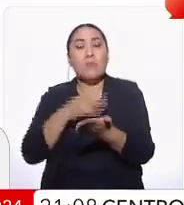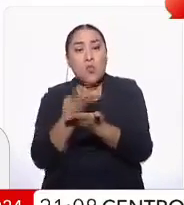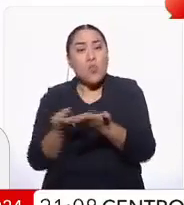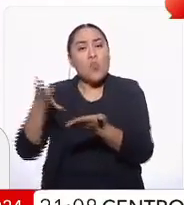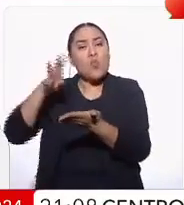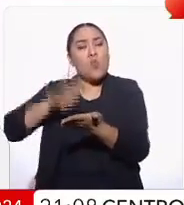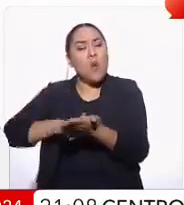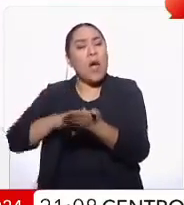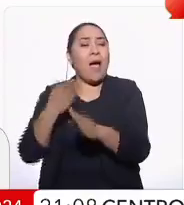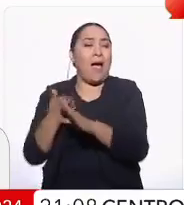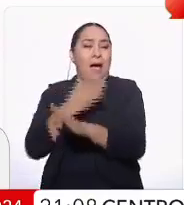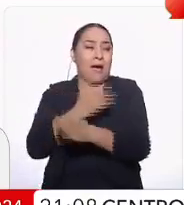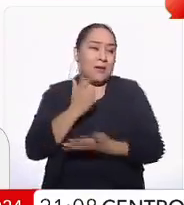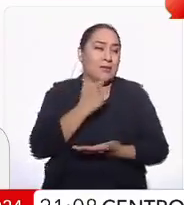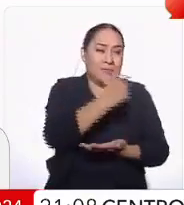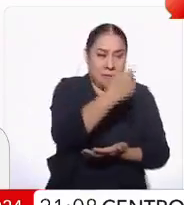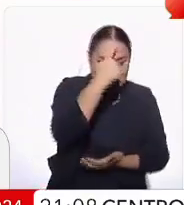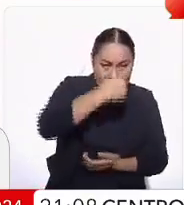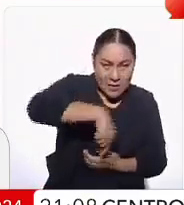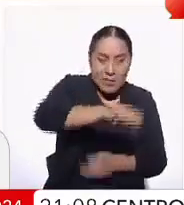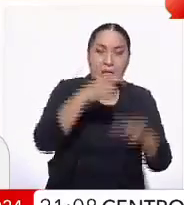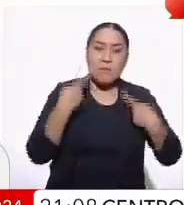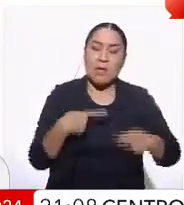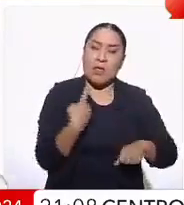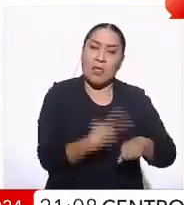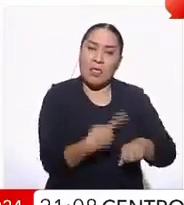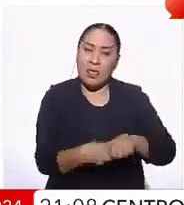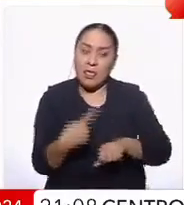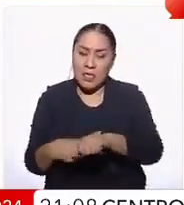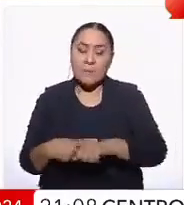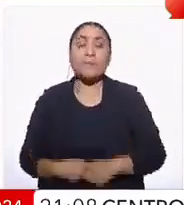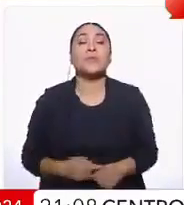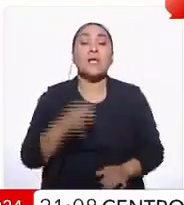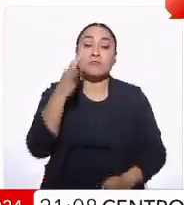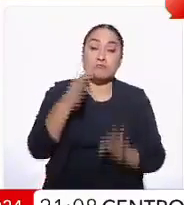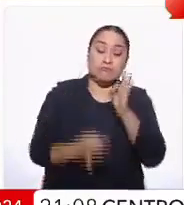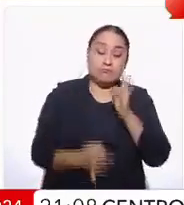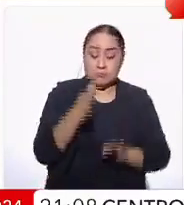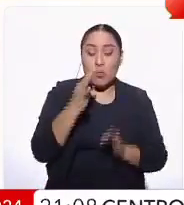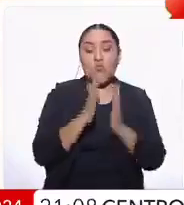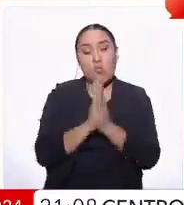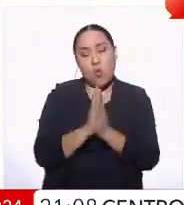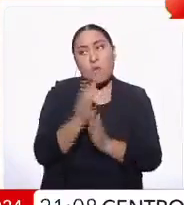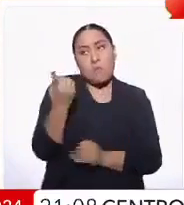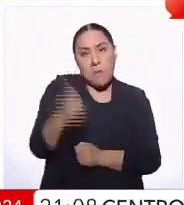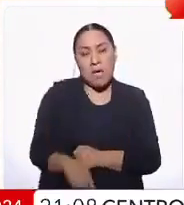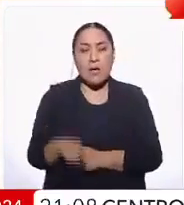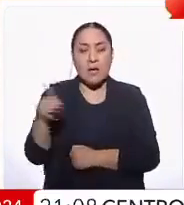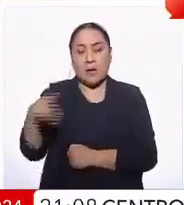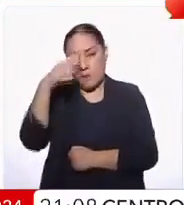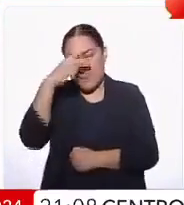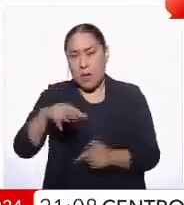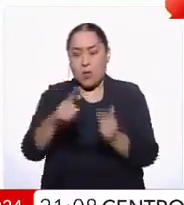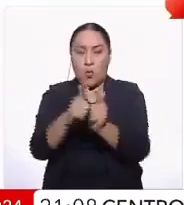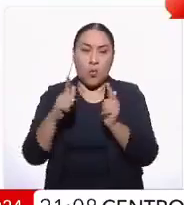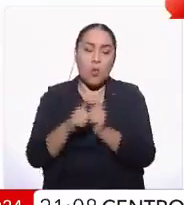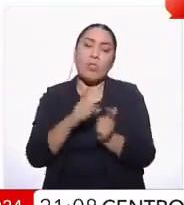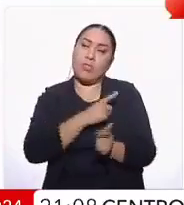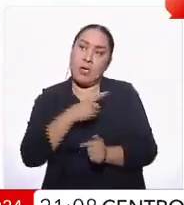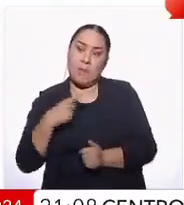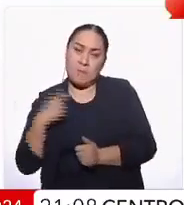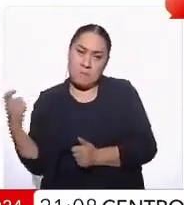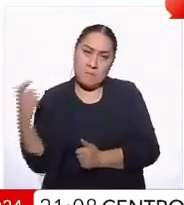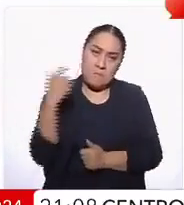entregado directamente a los afectados. Y aún con una sentencia de la Corte que ordena a Grupo México pagar este